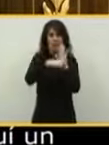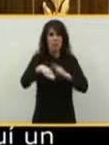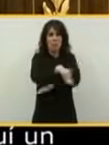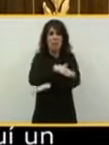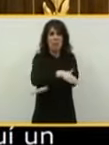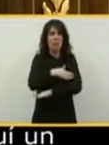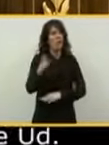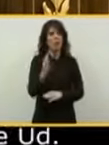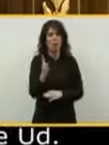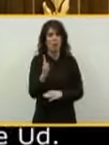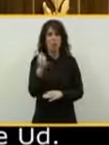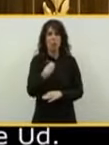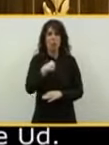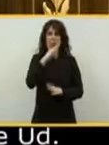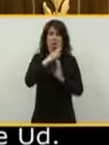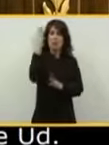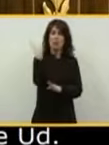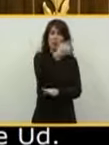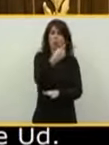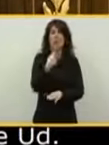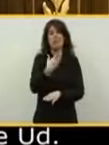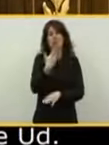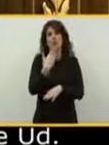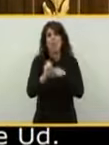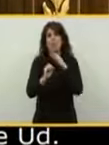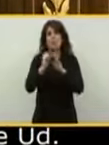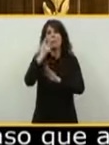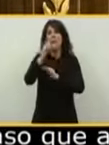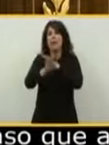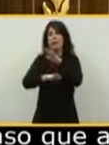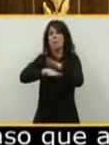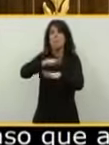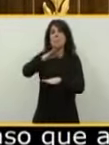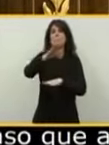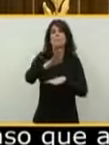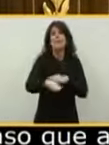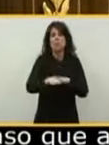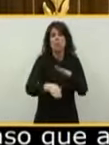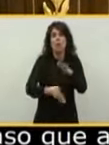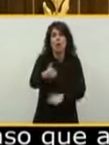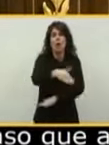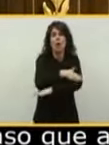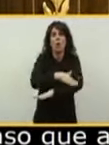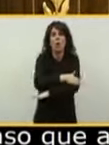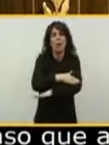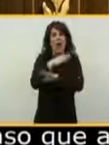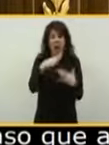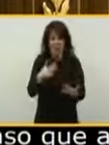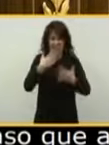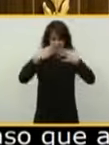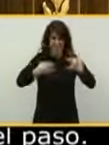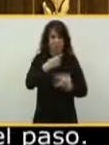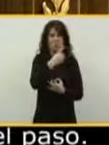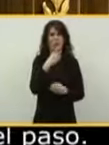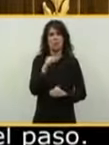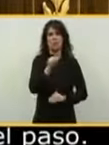definió como un primer paso que al final se ha quedado en un salir del paso. Usted no ha venido a